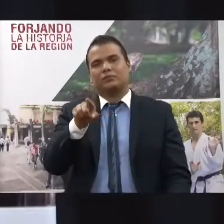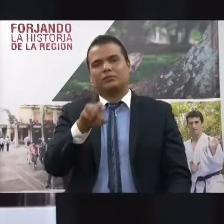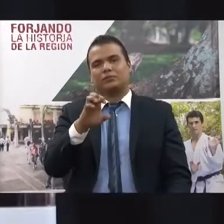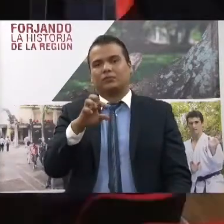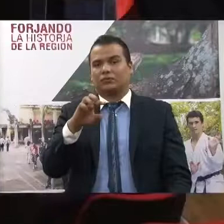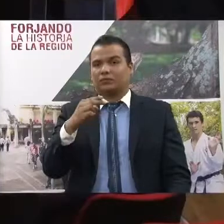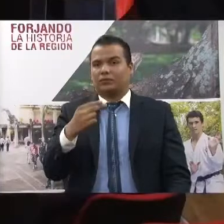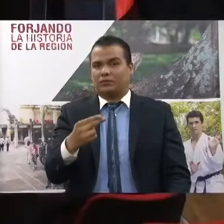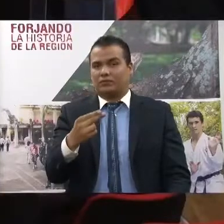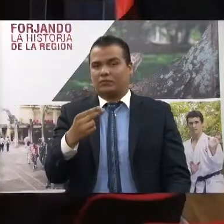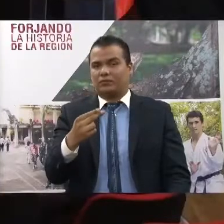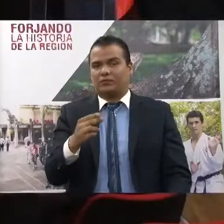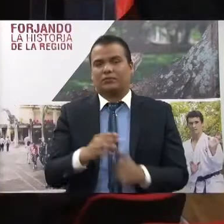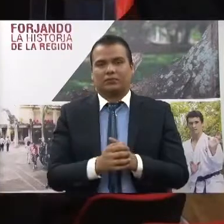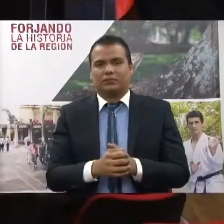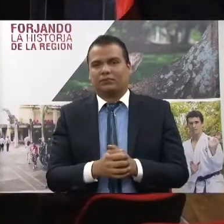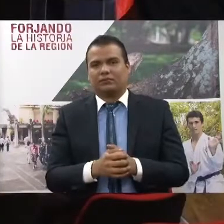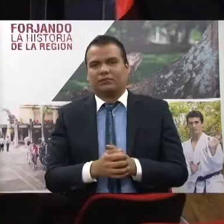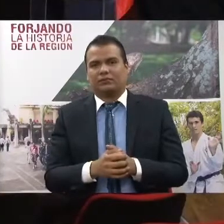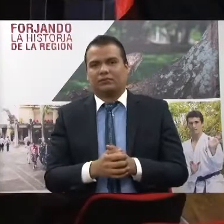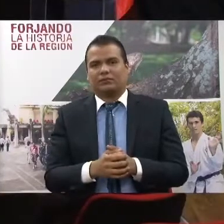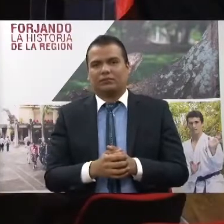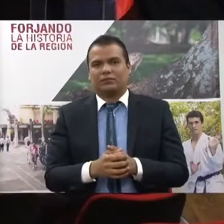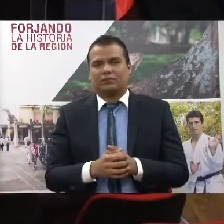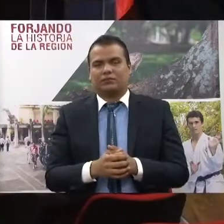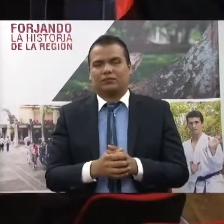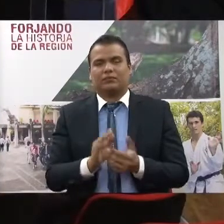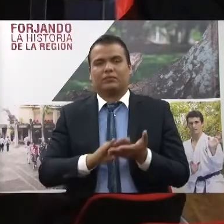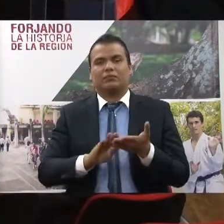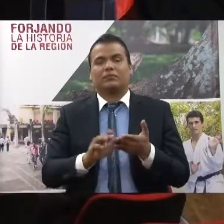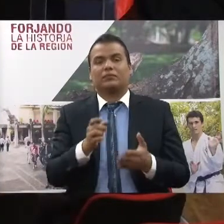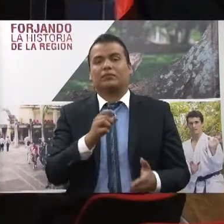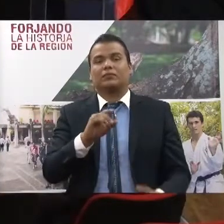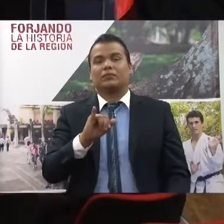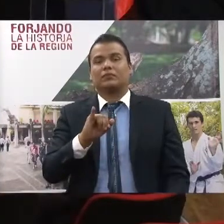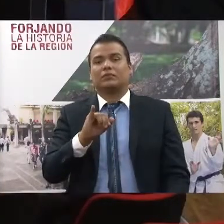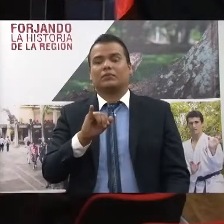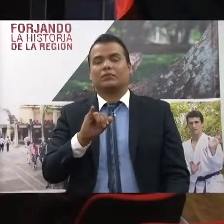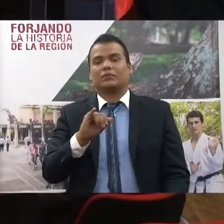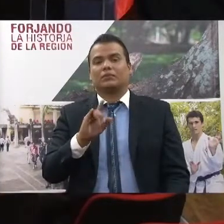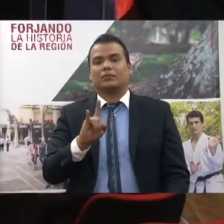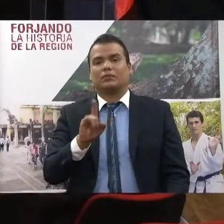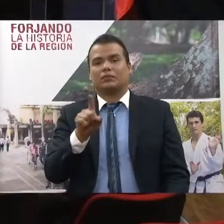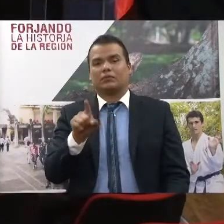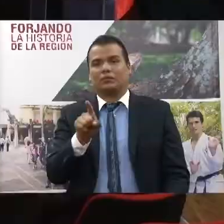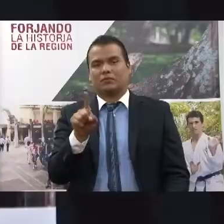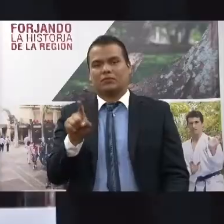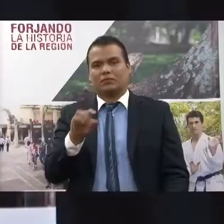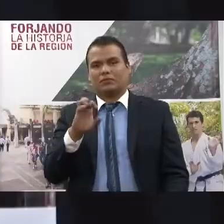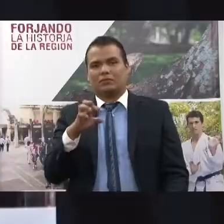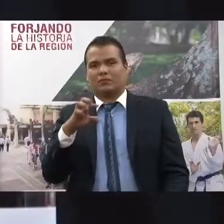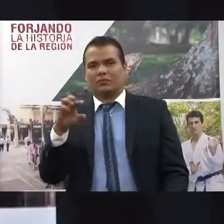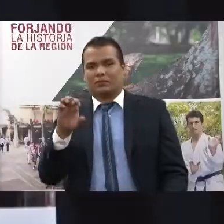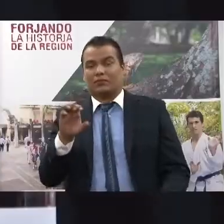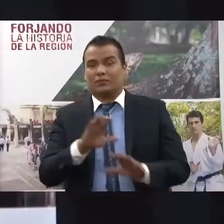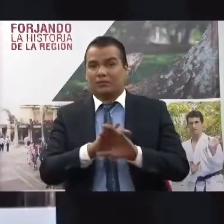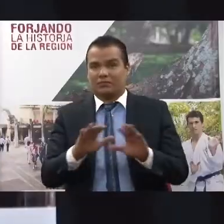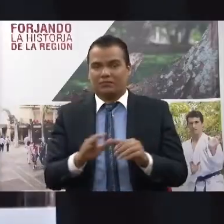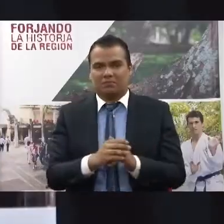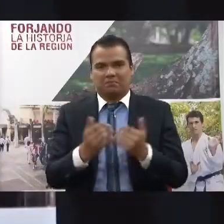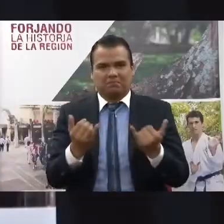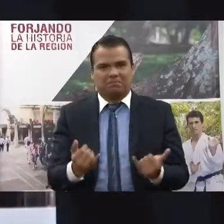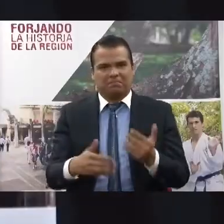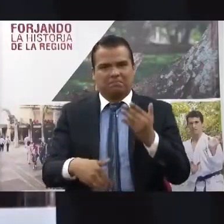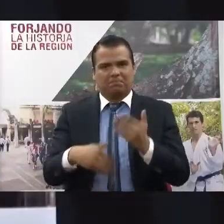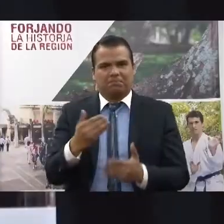Estamos en este acto solemne de grados de la apertura de la ceremonia de la Universidad del Valle y para ello llamamos al